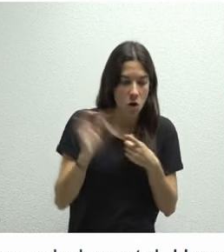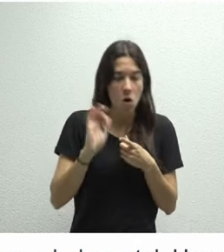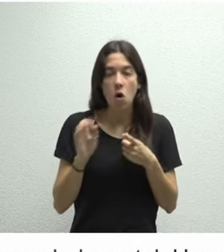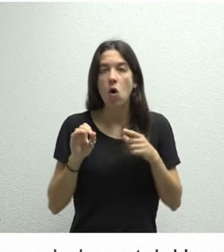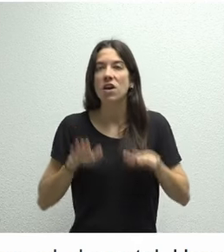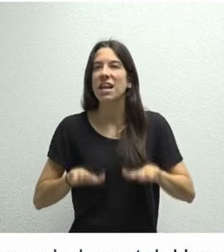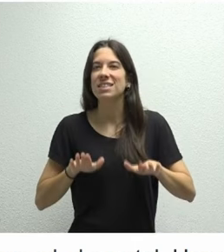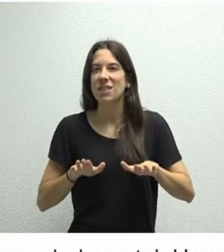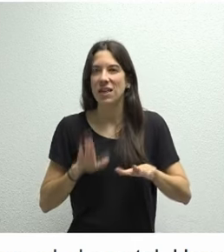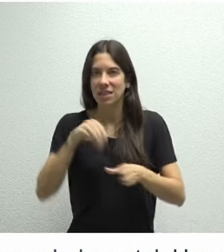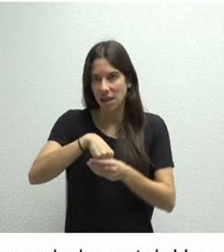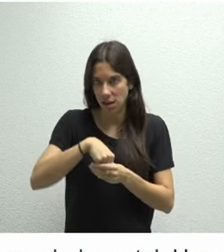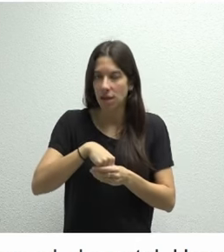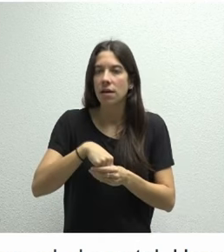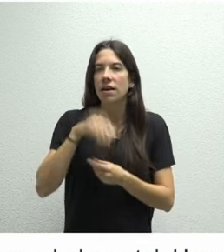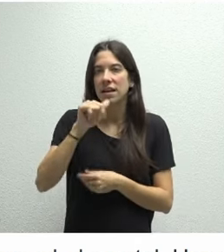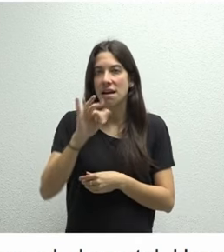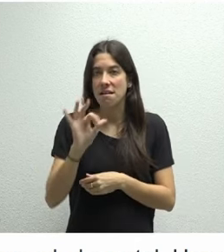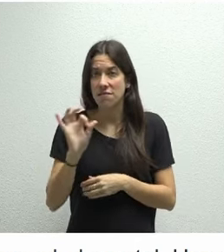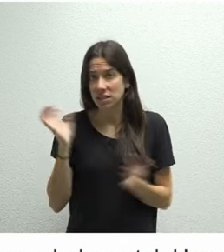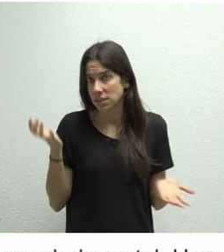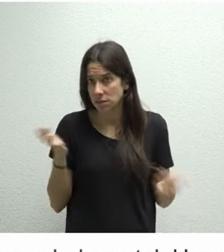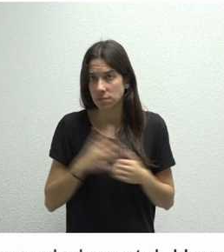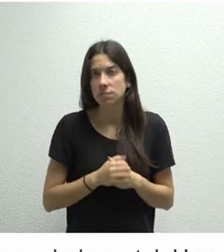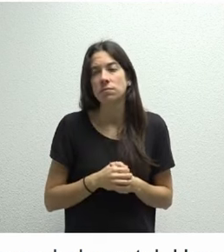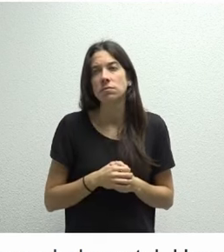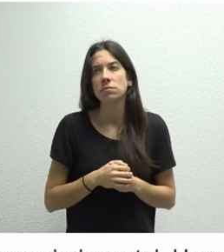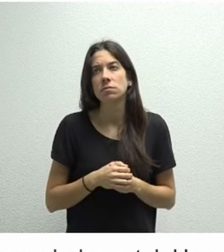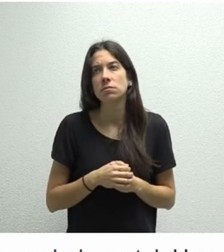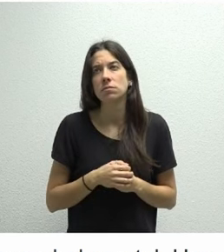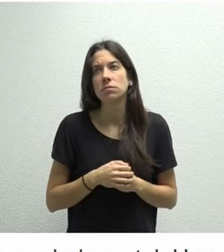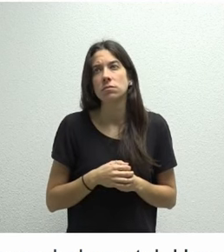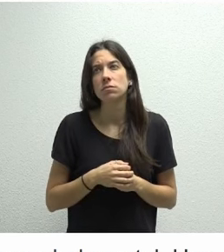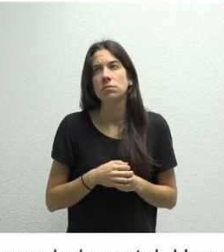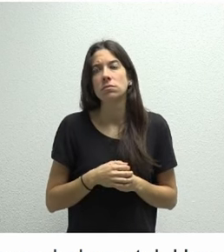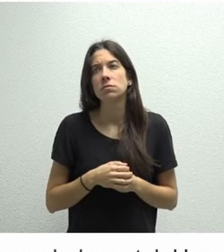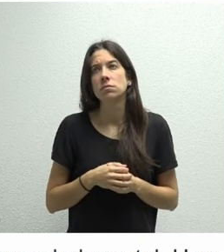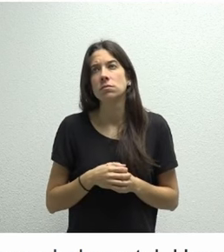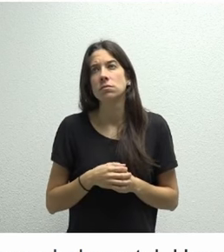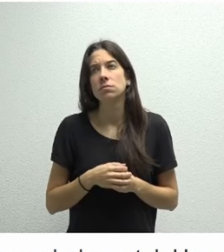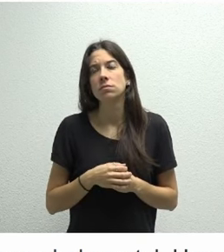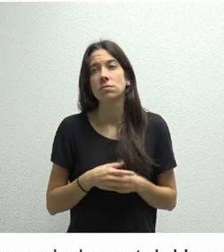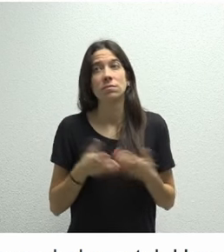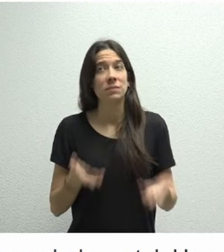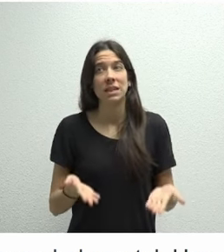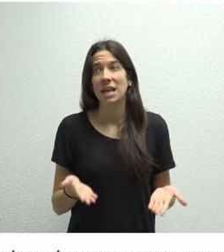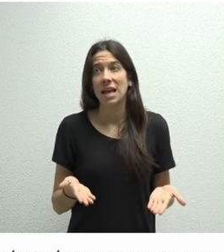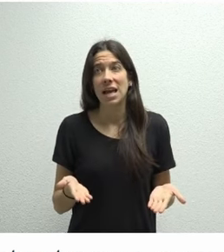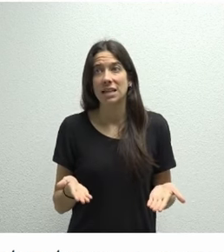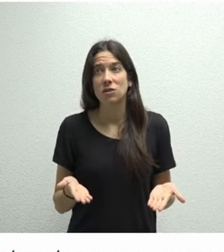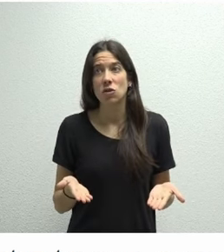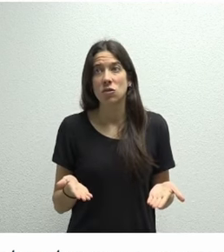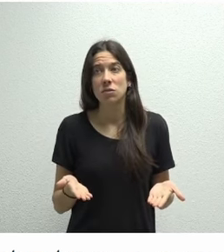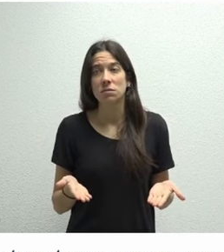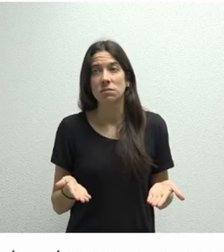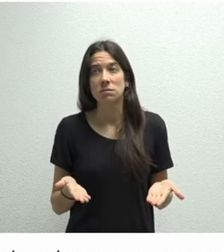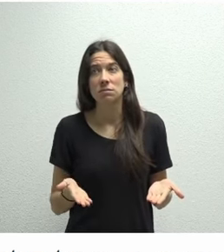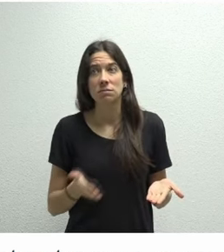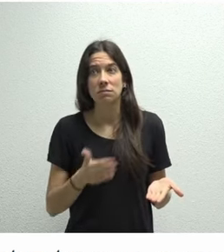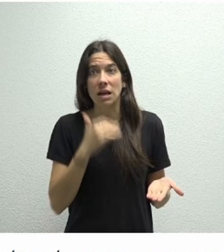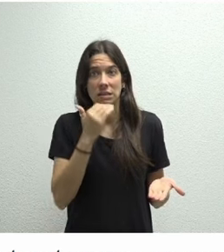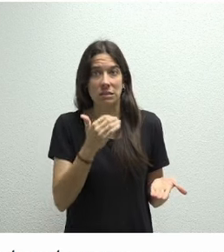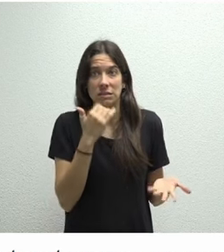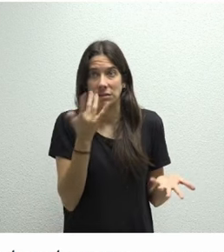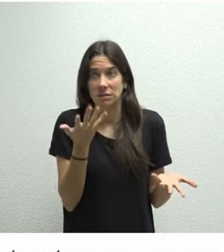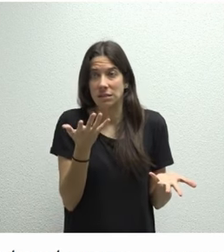afas Vale entonces esto eh Bueno ya es es el final era al final pero básicamente no tengo